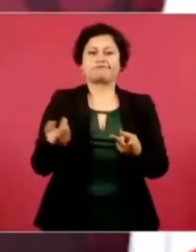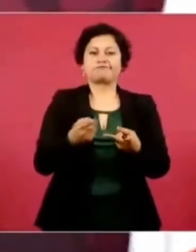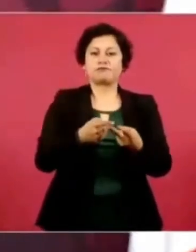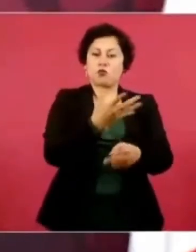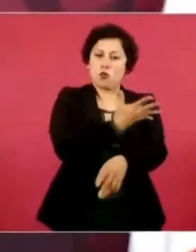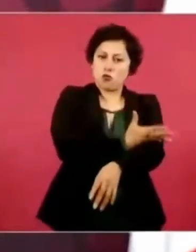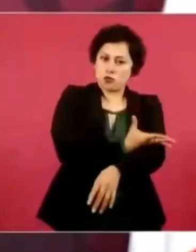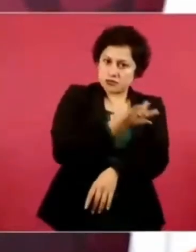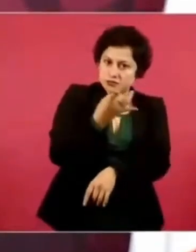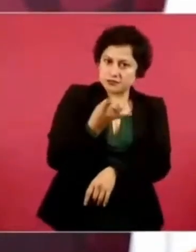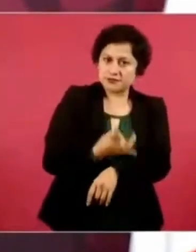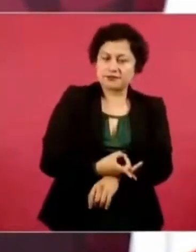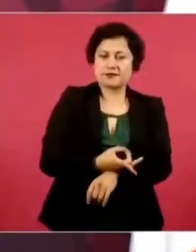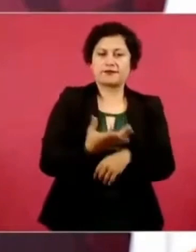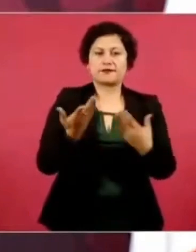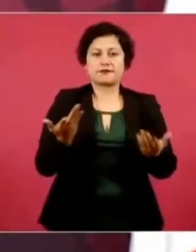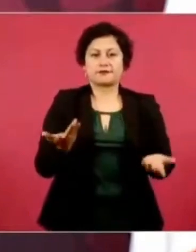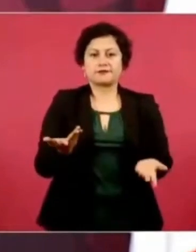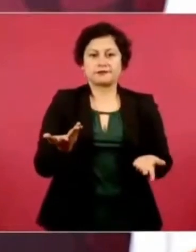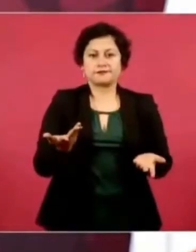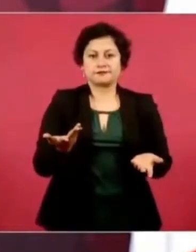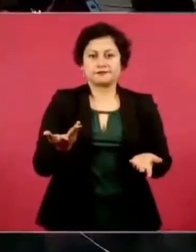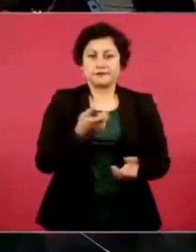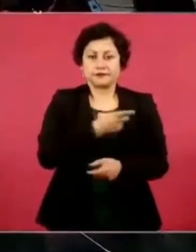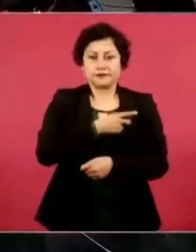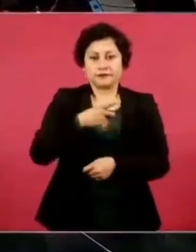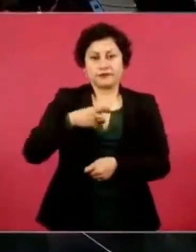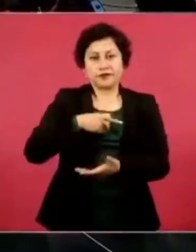es decir, ser incorruptible